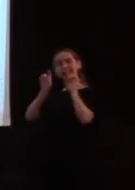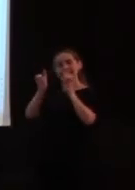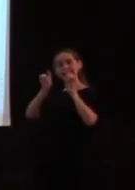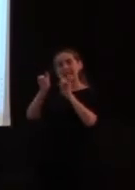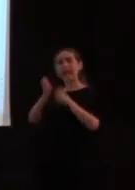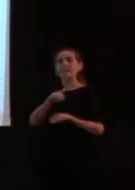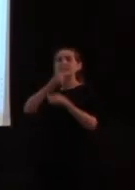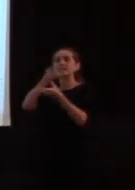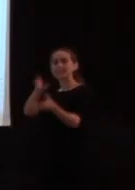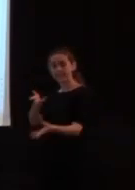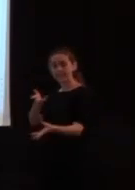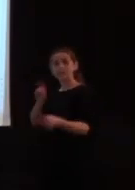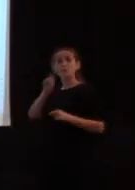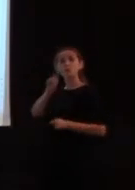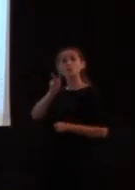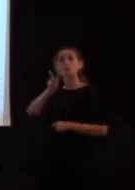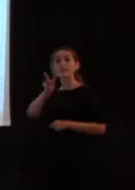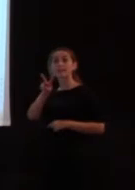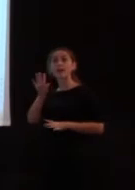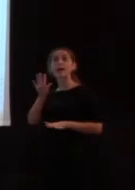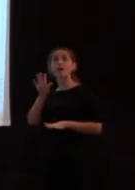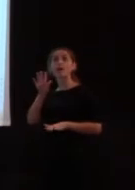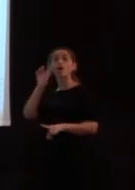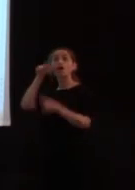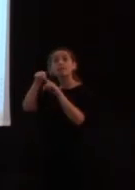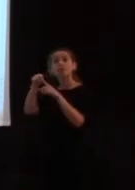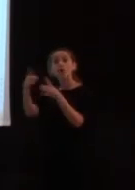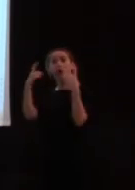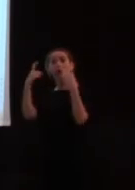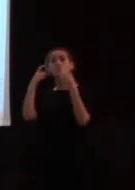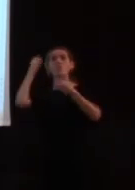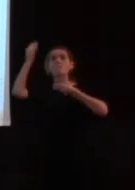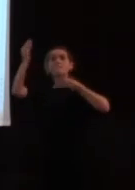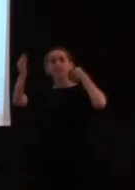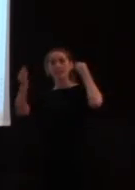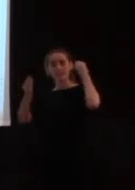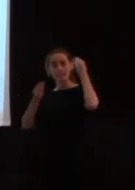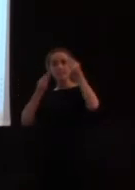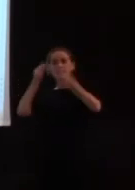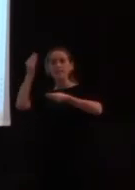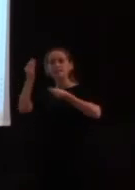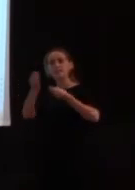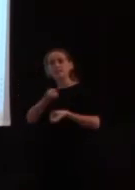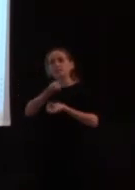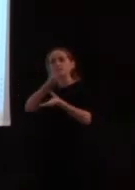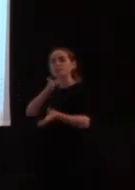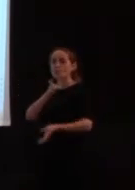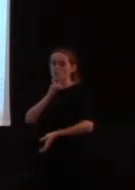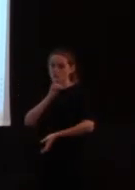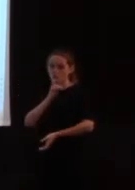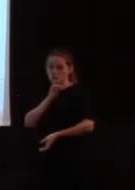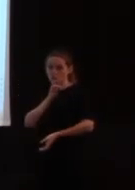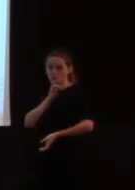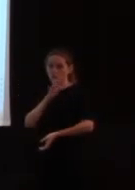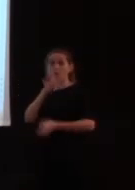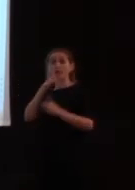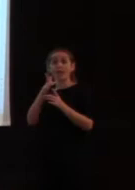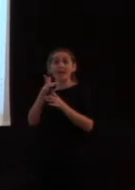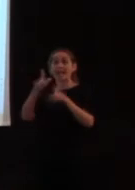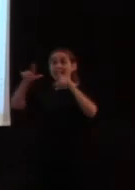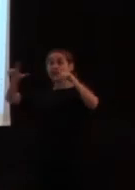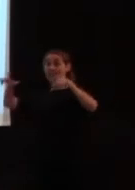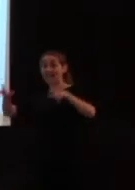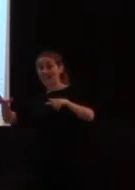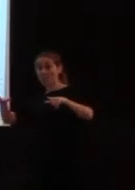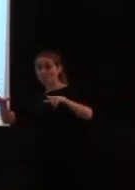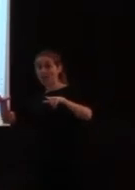que permita que los alumnos piensen cómo pueden decir las cosas. Porque lo que diferencia, insisto, el aula